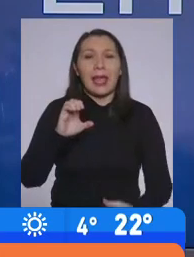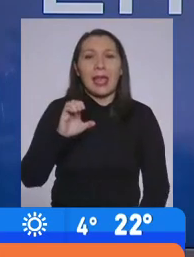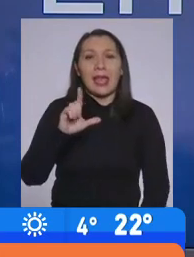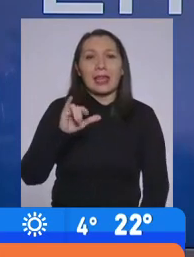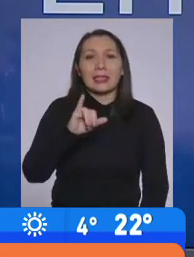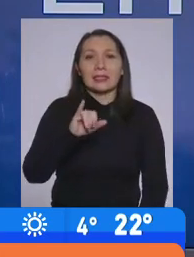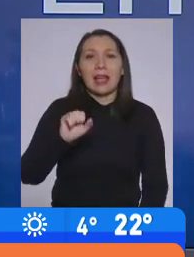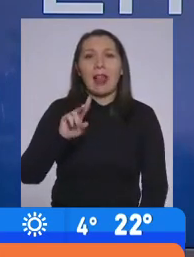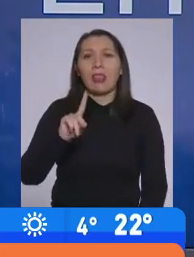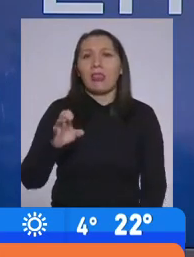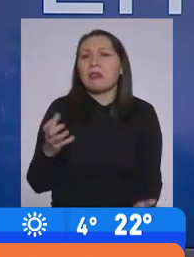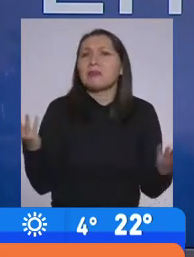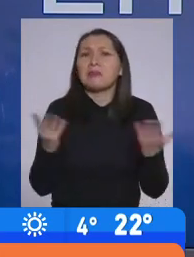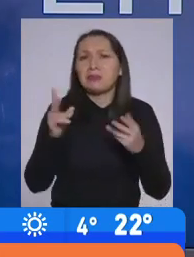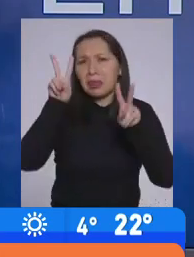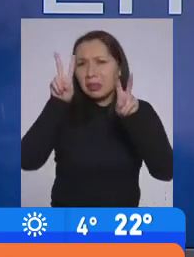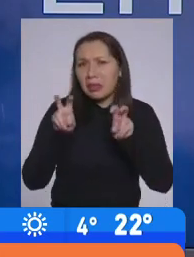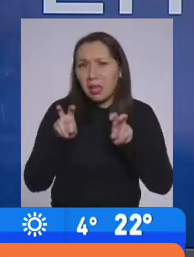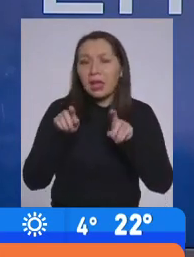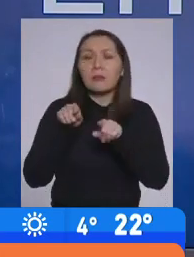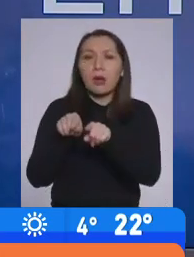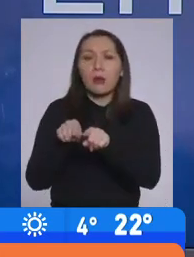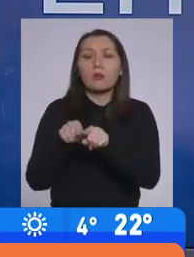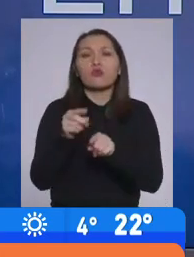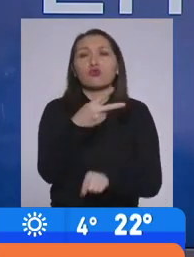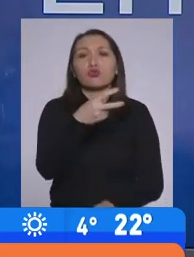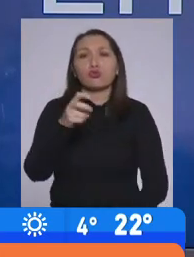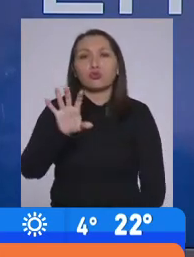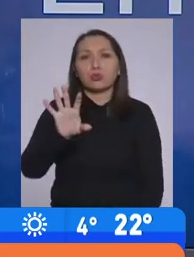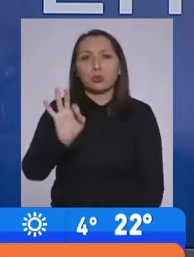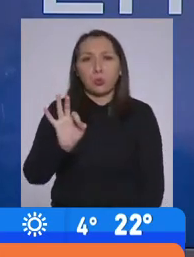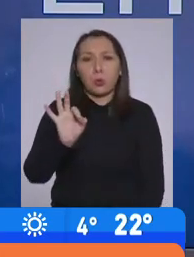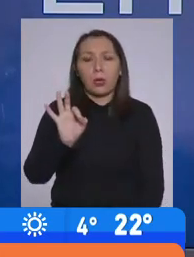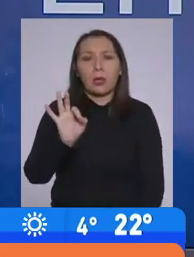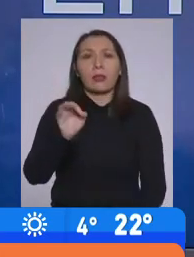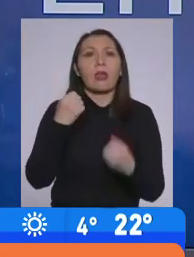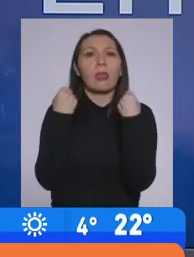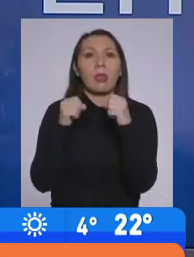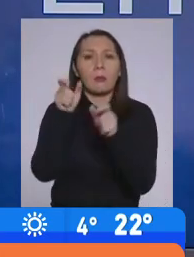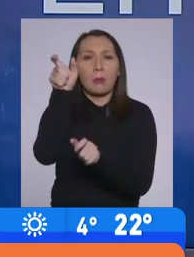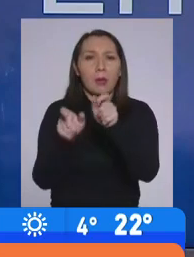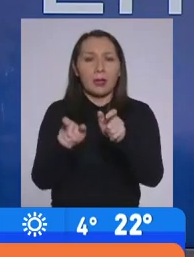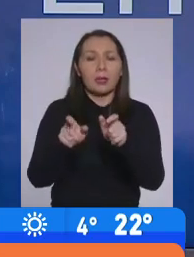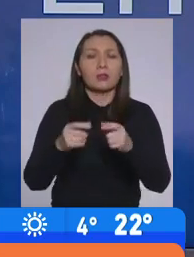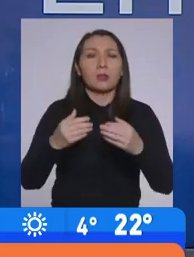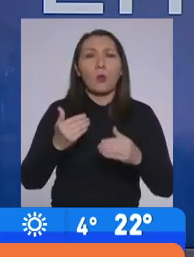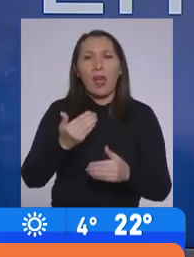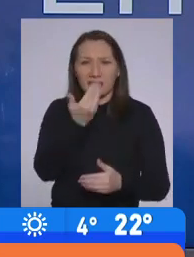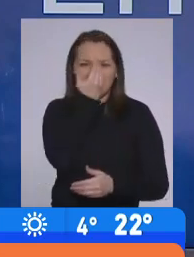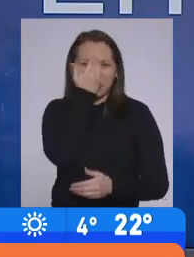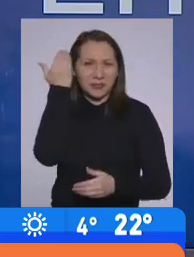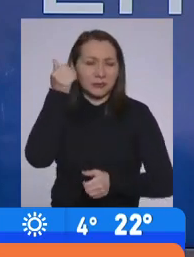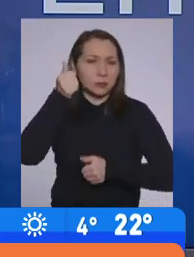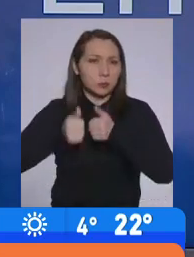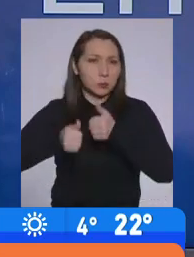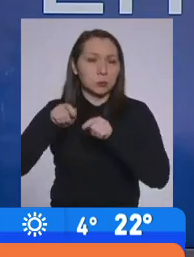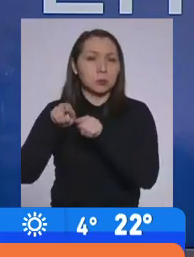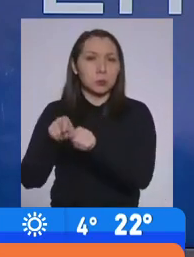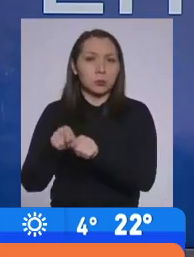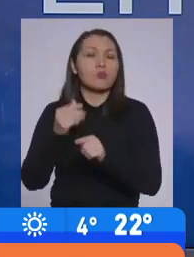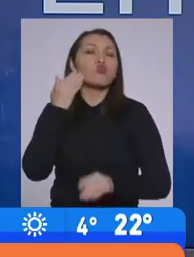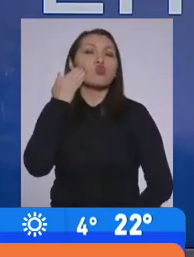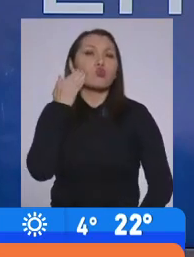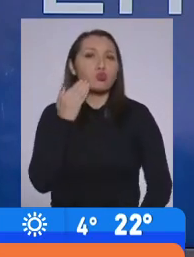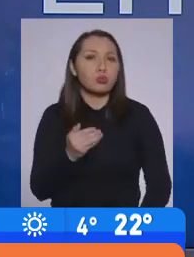bajo qué criterios en el caso de los 250 deportistas de alto rendimiento beneficiarios